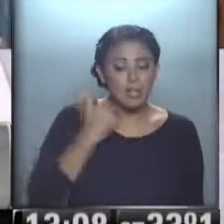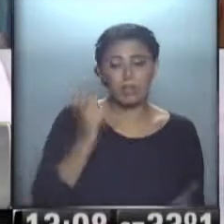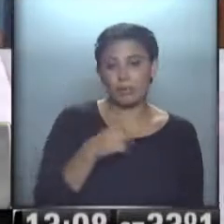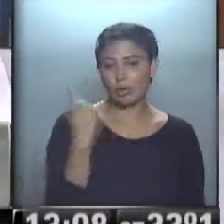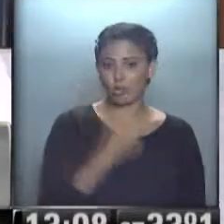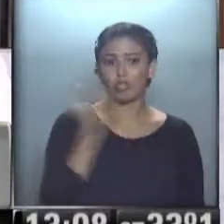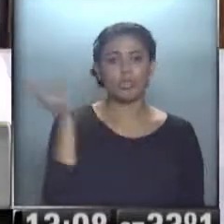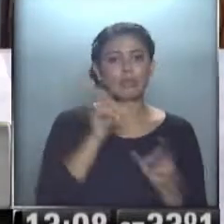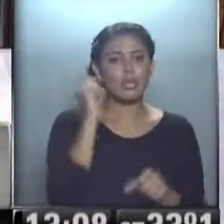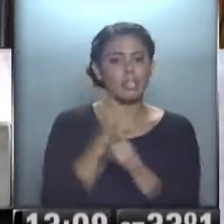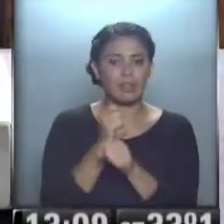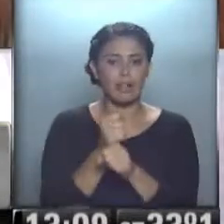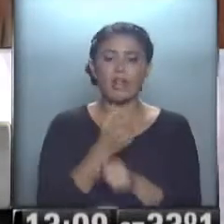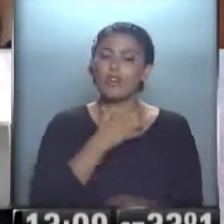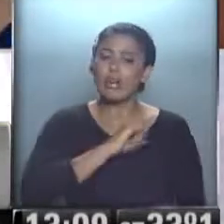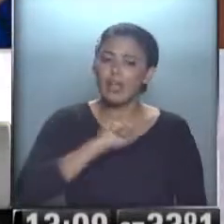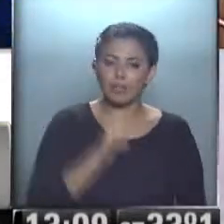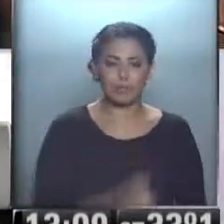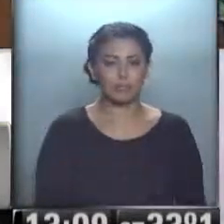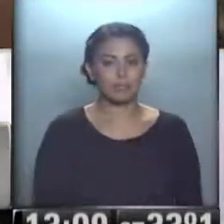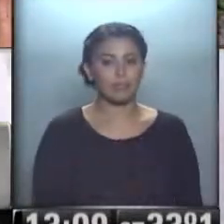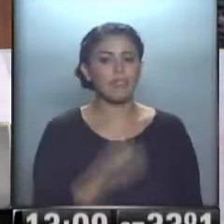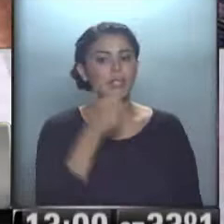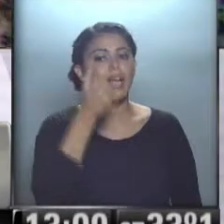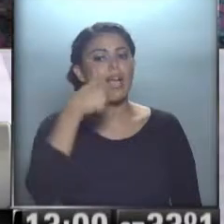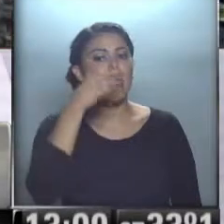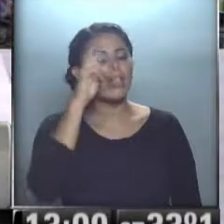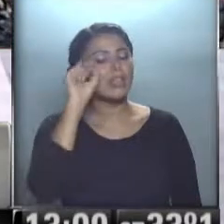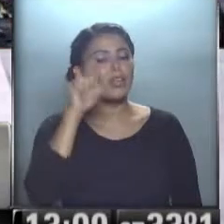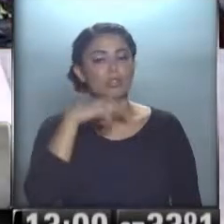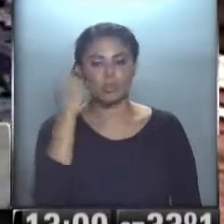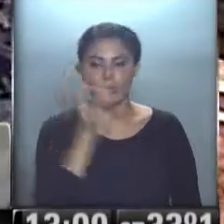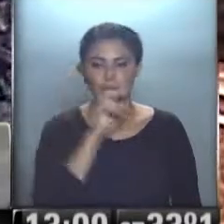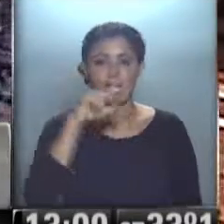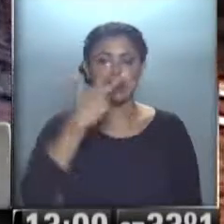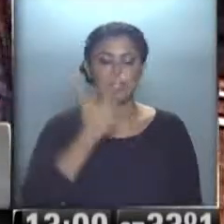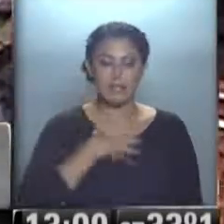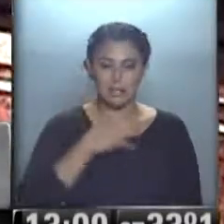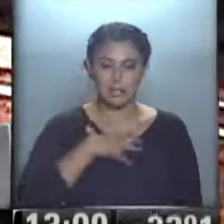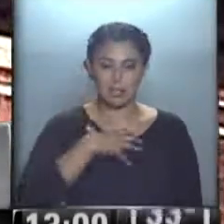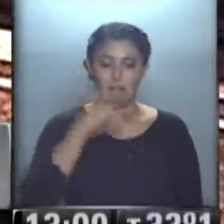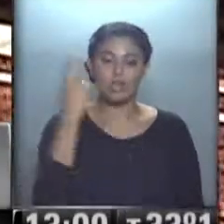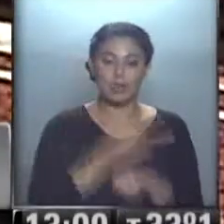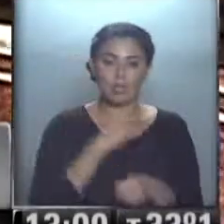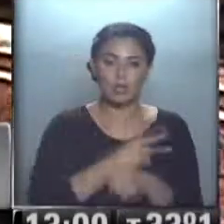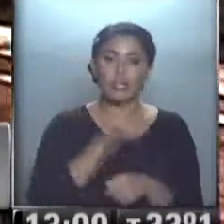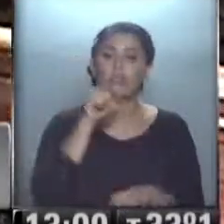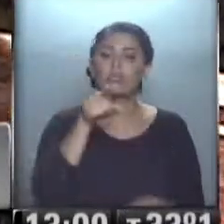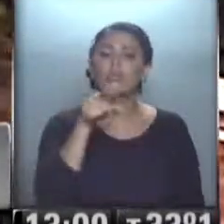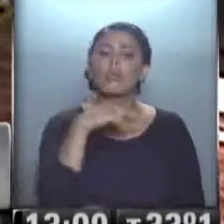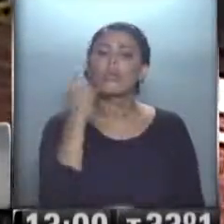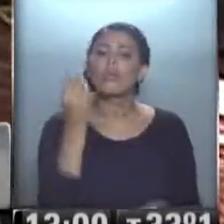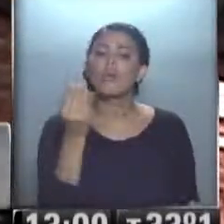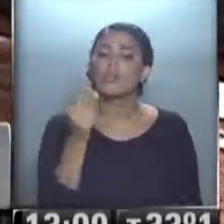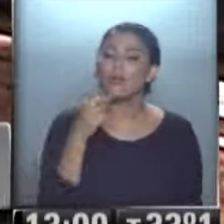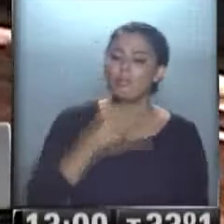nosotros y los trabajadores no sean estafados. Andrea tiene a su hija en el tercer año del secundario, pero Milva Albarracín tiene a un nene. ¿En qué grado, Milva? Va a